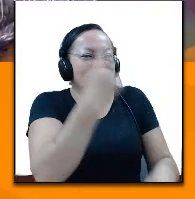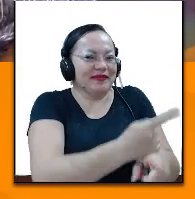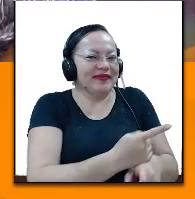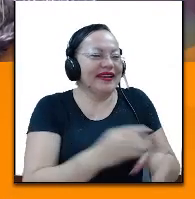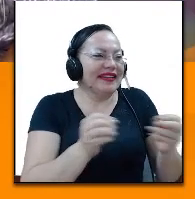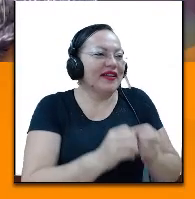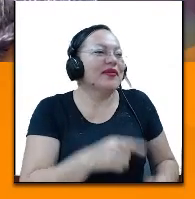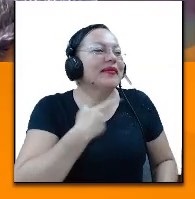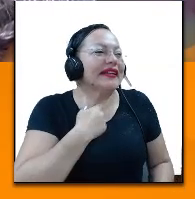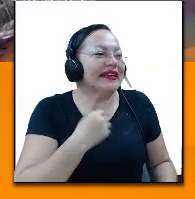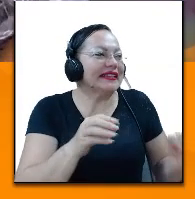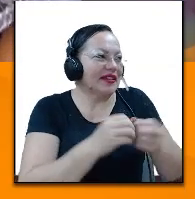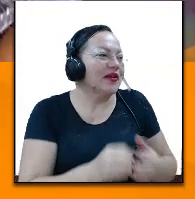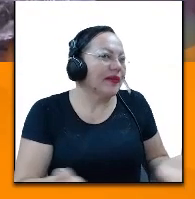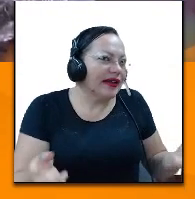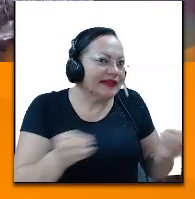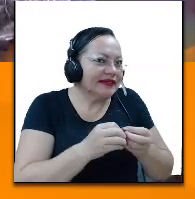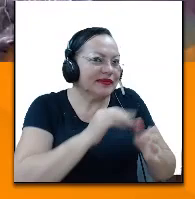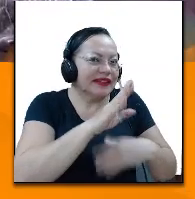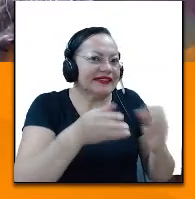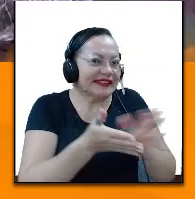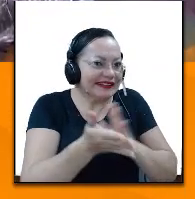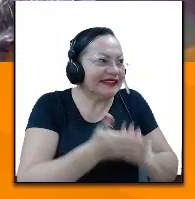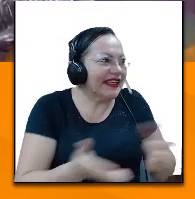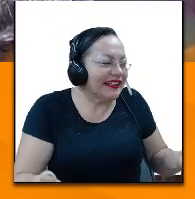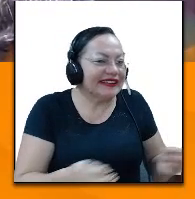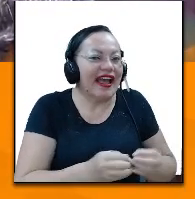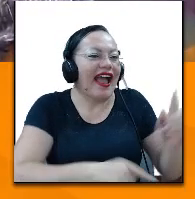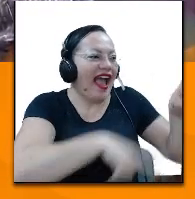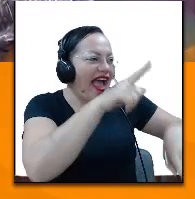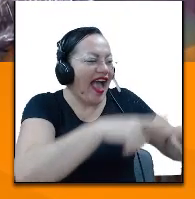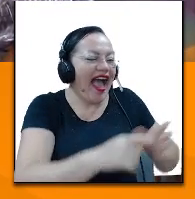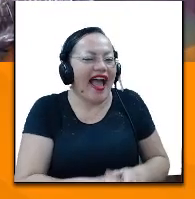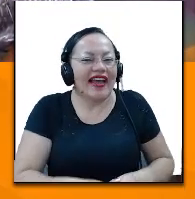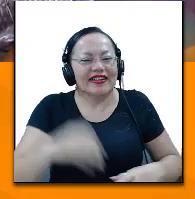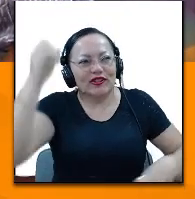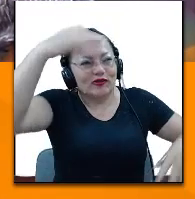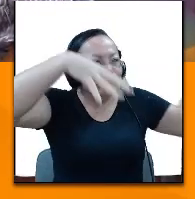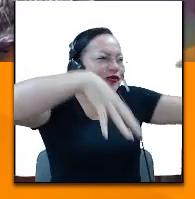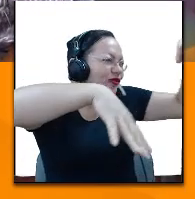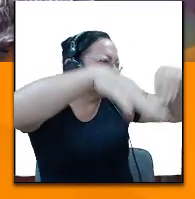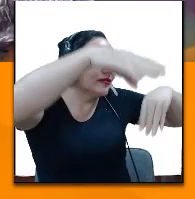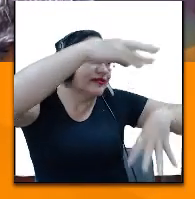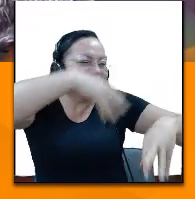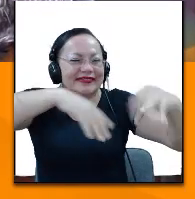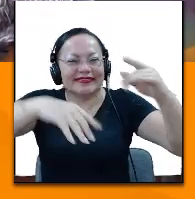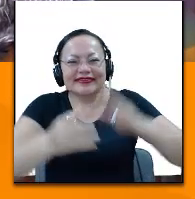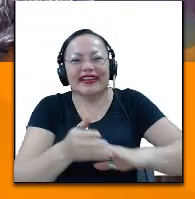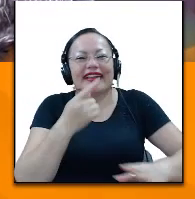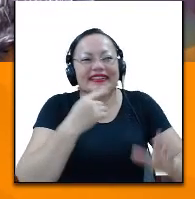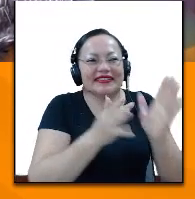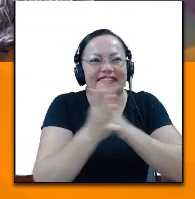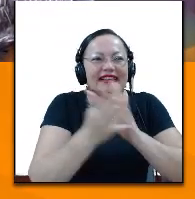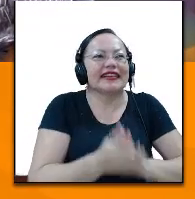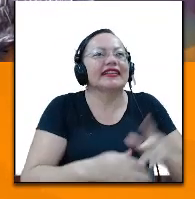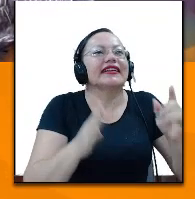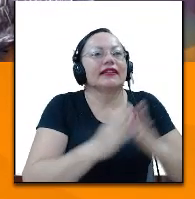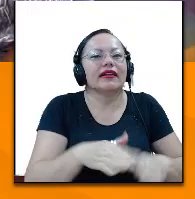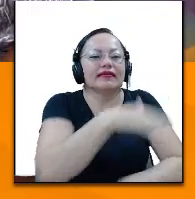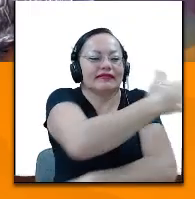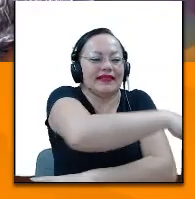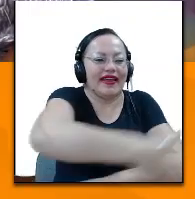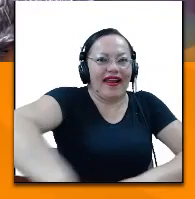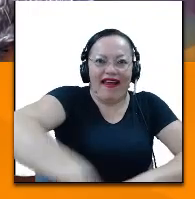al que le guste pues un ratico de música y en remix, algunos con sus conciertos, otros con los conciertos en la calle